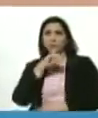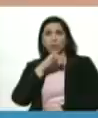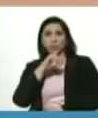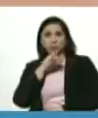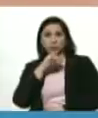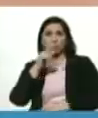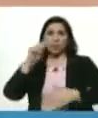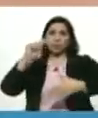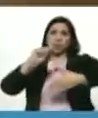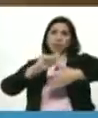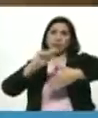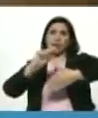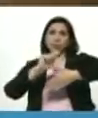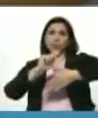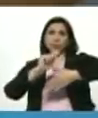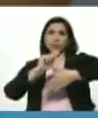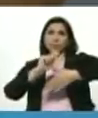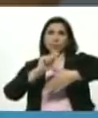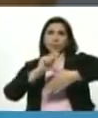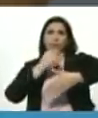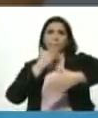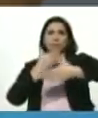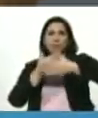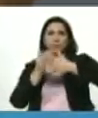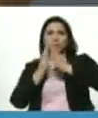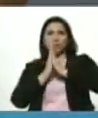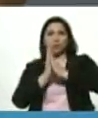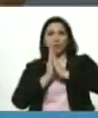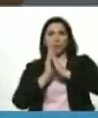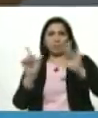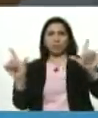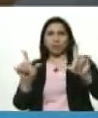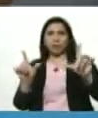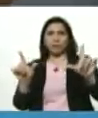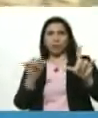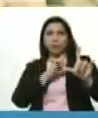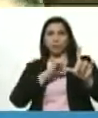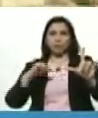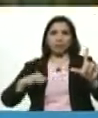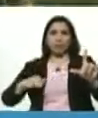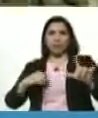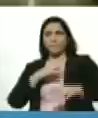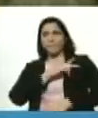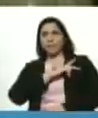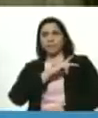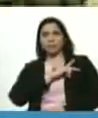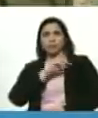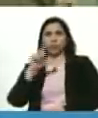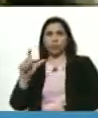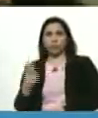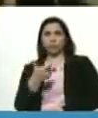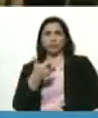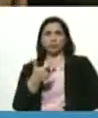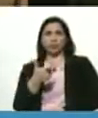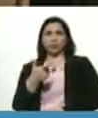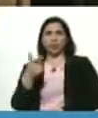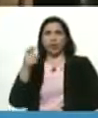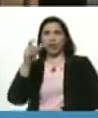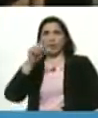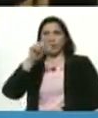telesur pidamos a las televisoras privadas venevisión globovisión televen